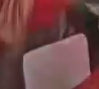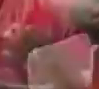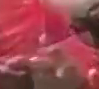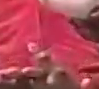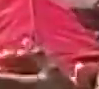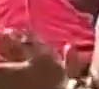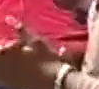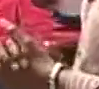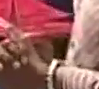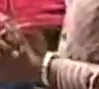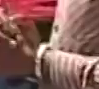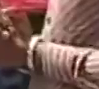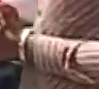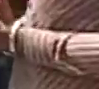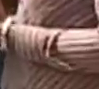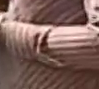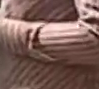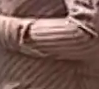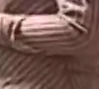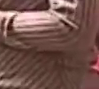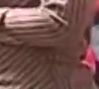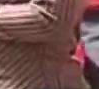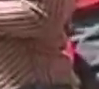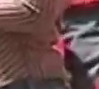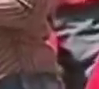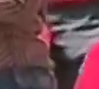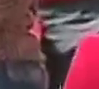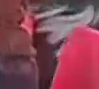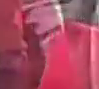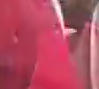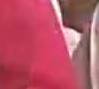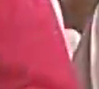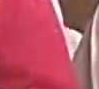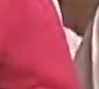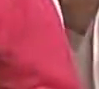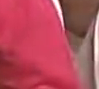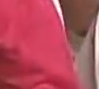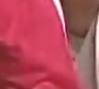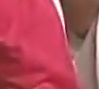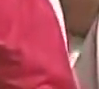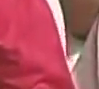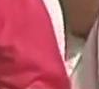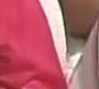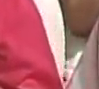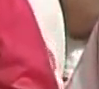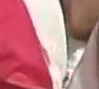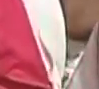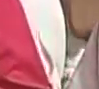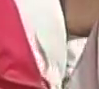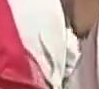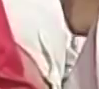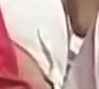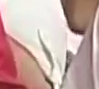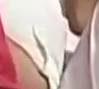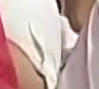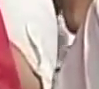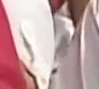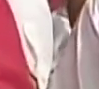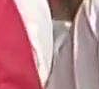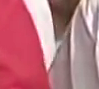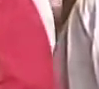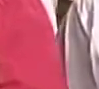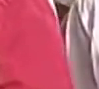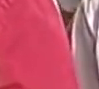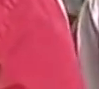invitación nuevamente a esa tierra y reciba también nuestro más cálidos esfuerzo agradecido le dejo a mi